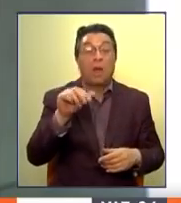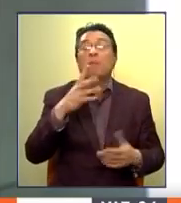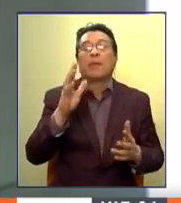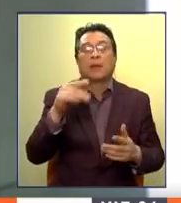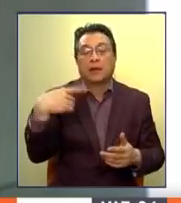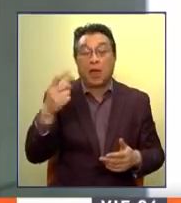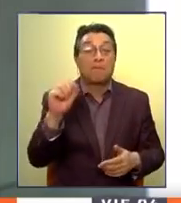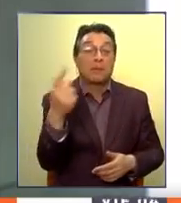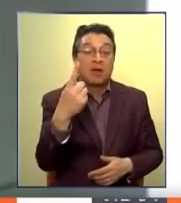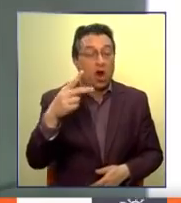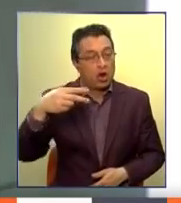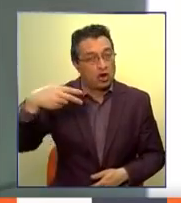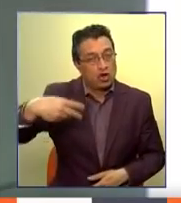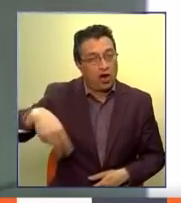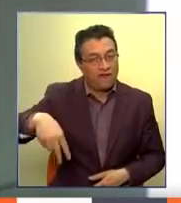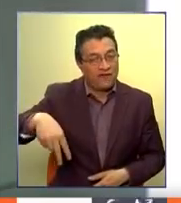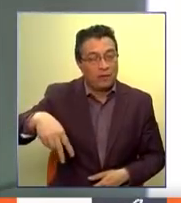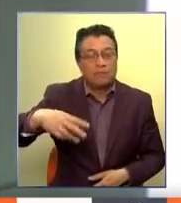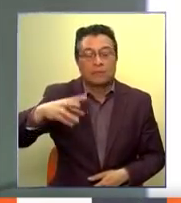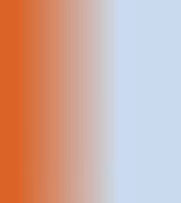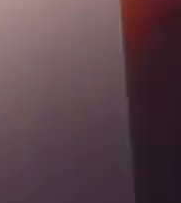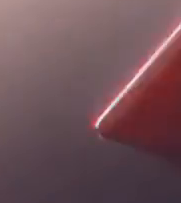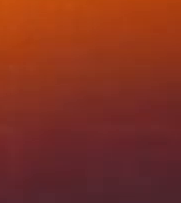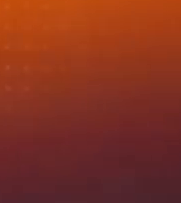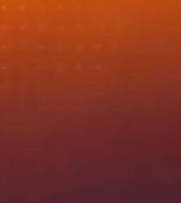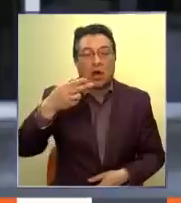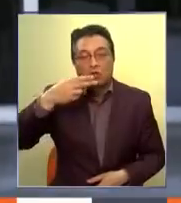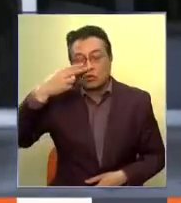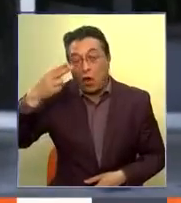noviembre. Claudia Reilich con los detalles.